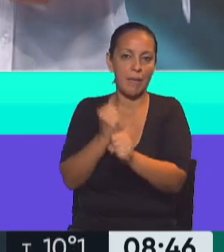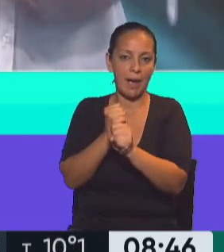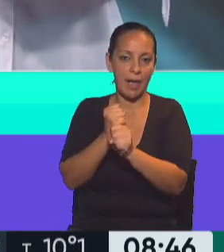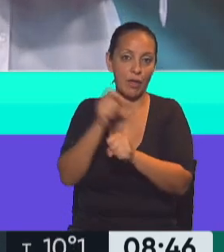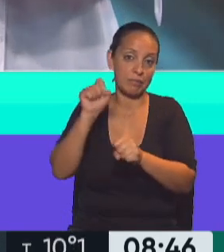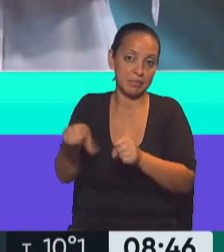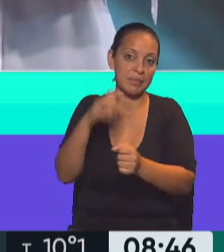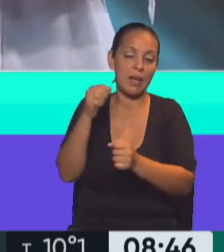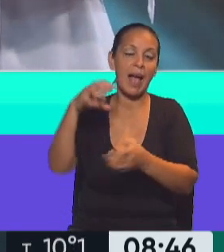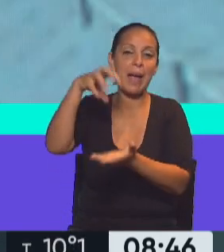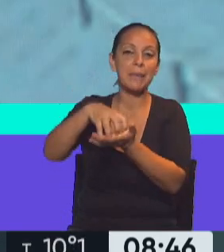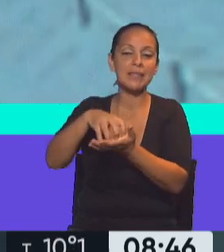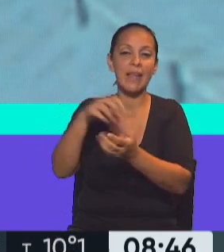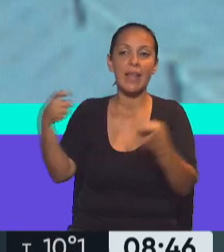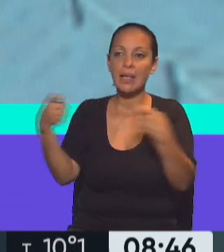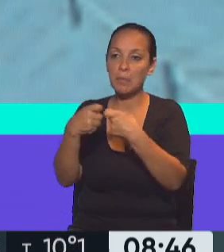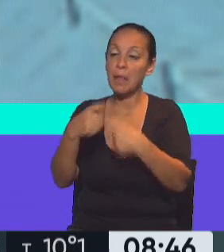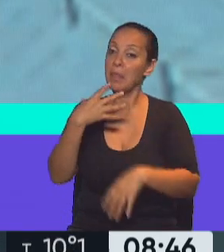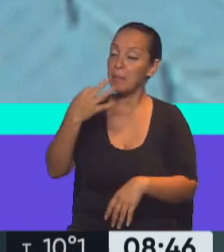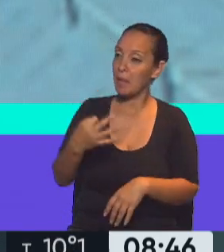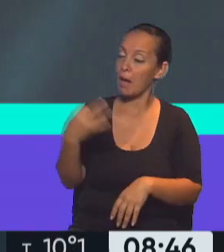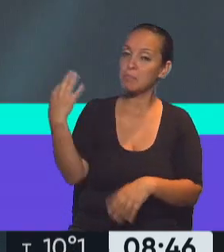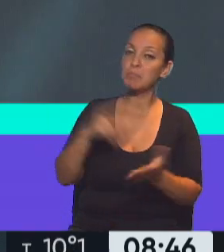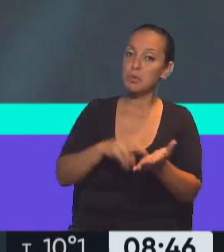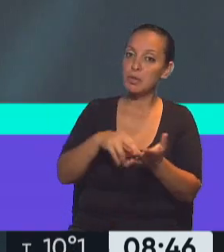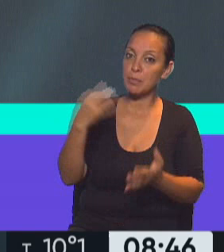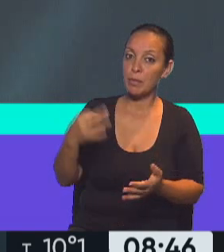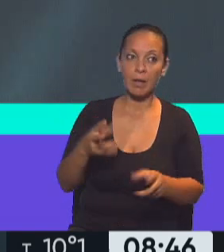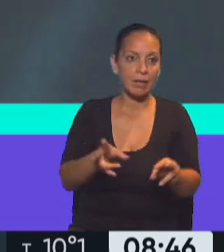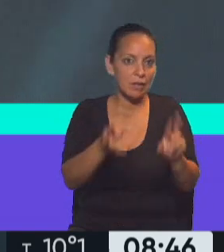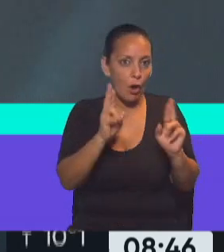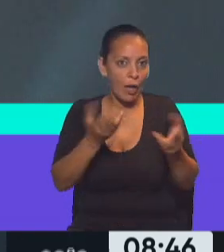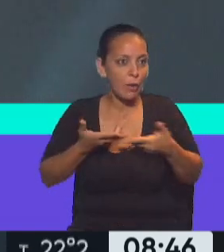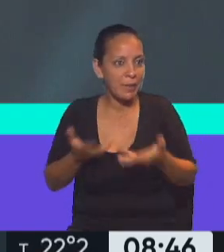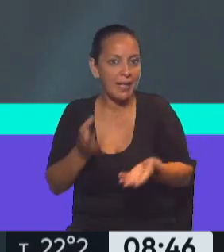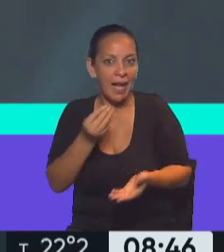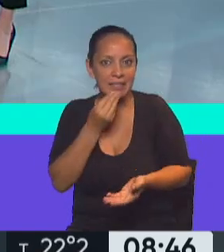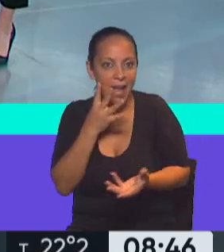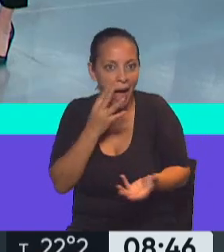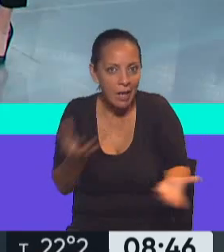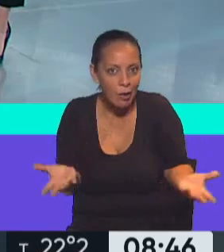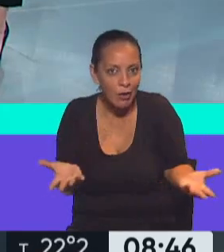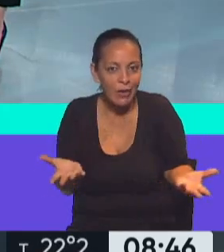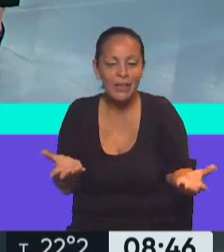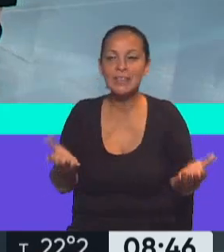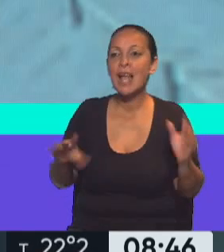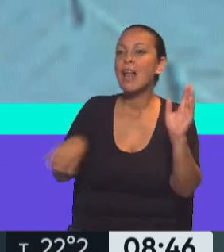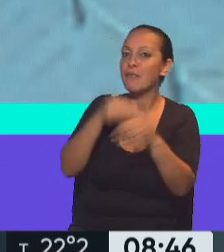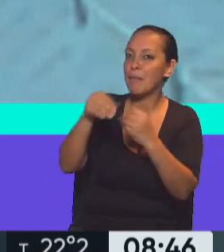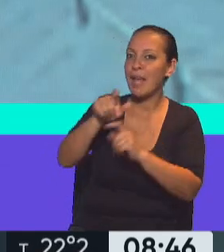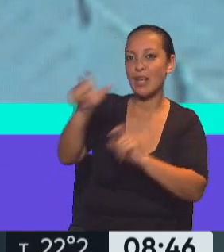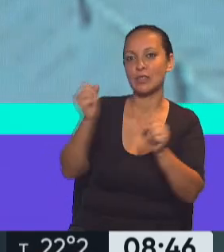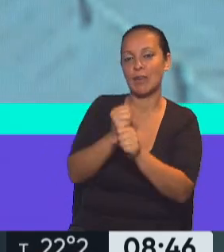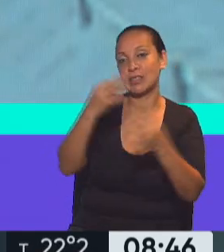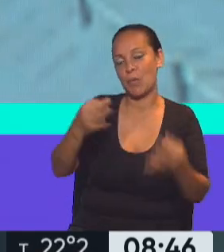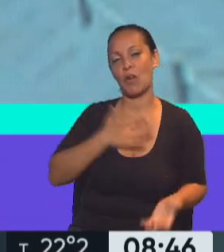de una empresa de neumáticos. Una muy buena noticia, Flor. La verdad que ojalá nos inviten a cenar, algo, ¿no? Las familias de los trabajadores estarán